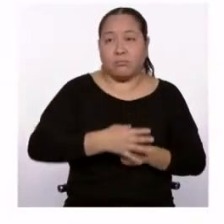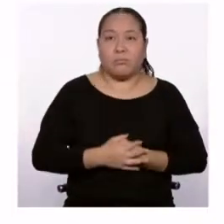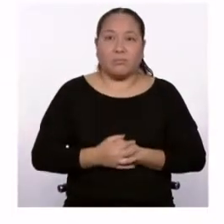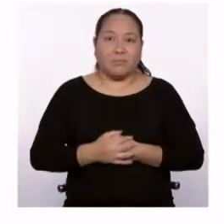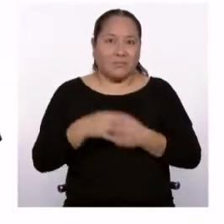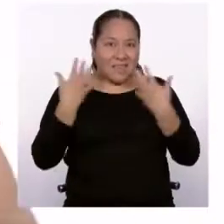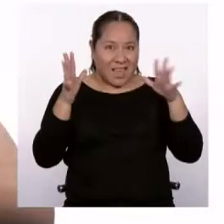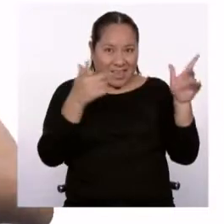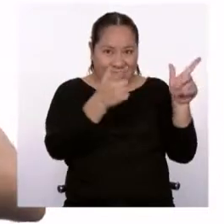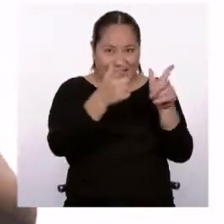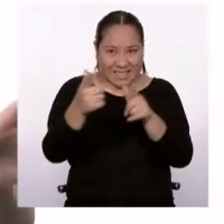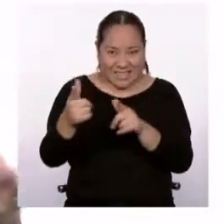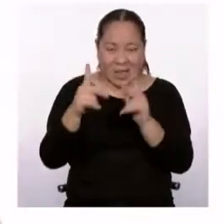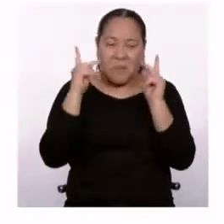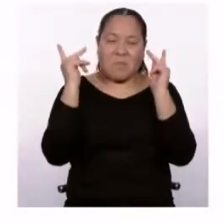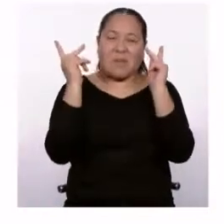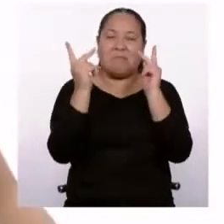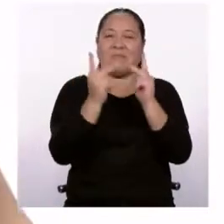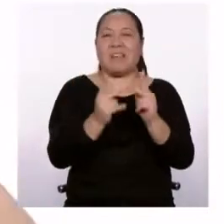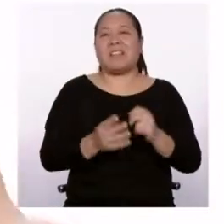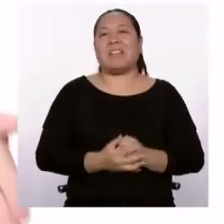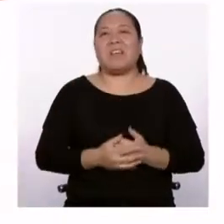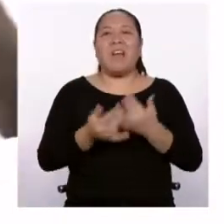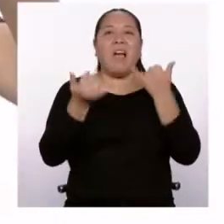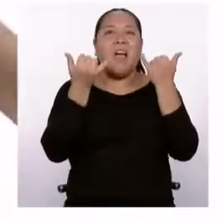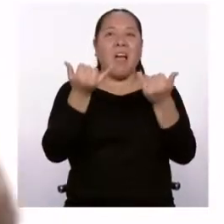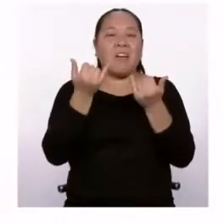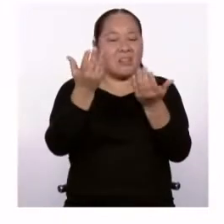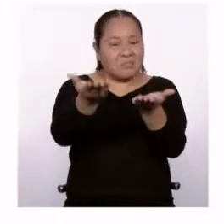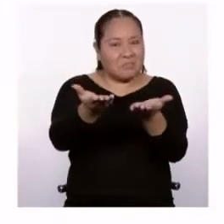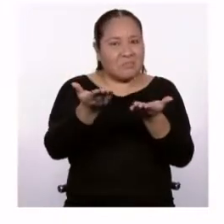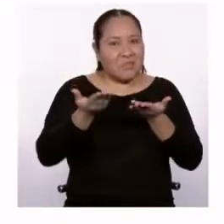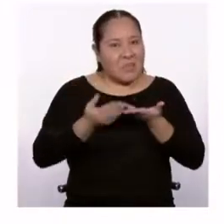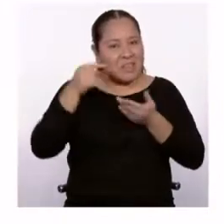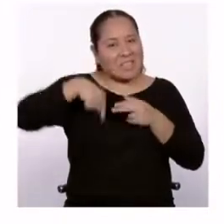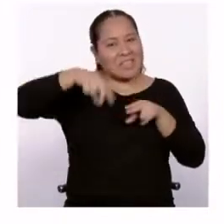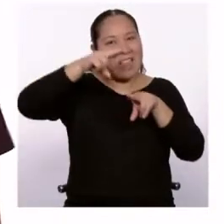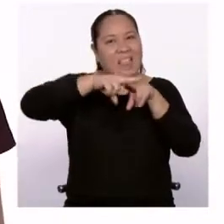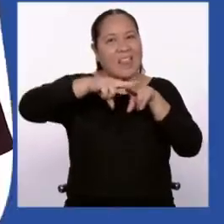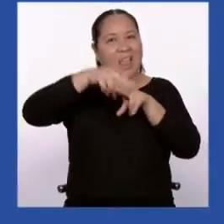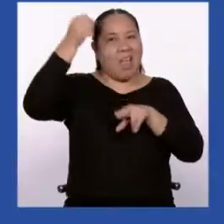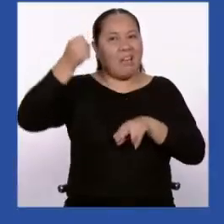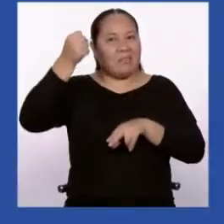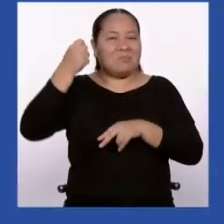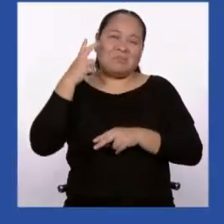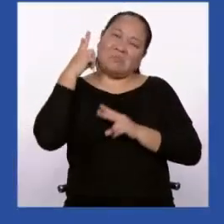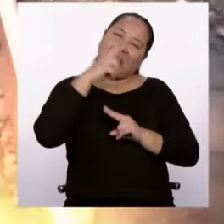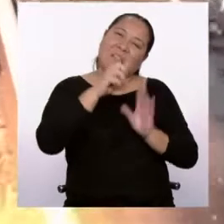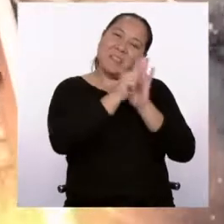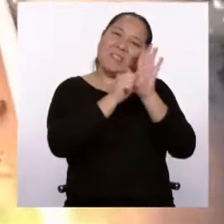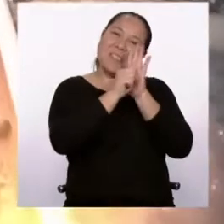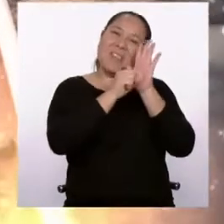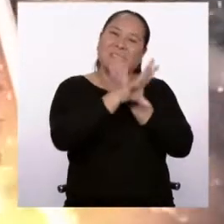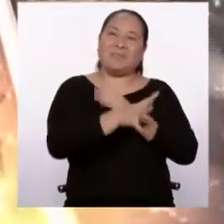¿Las tienen? ¡Perfecto! Entonces, bienvenidos al tren. ¡Vamos con el video!